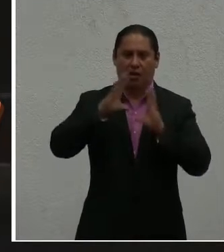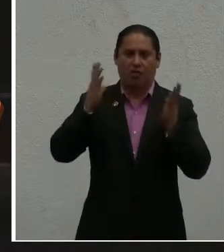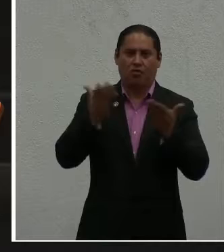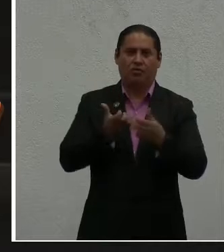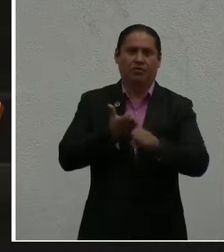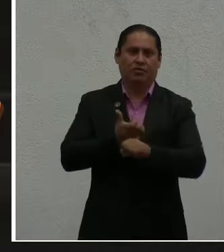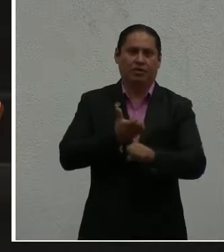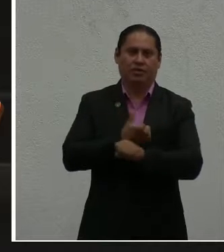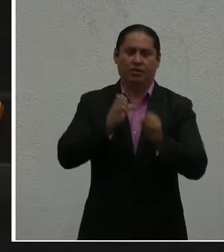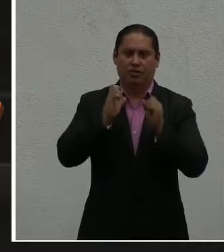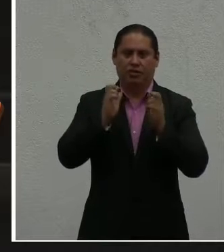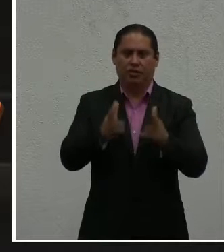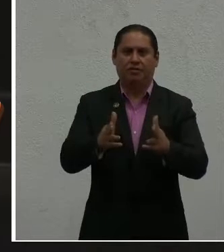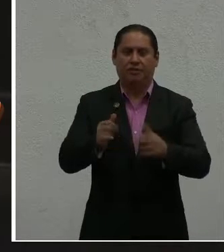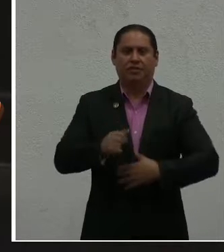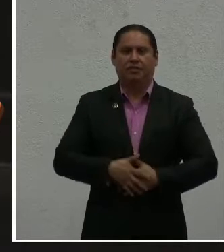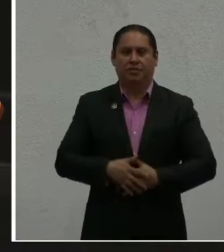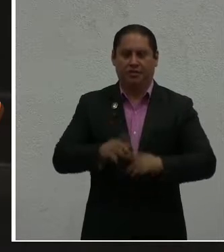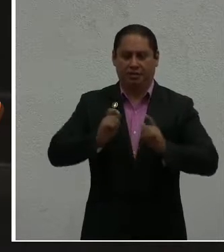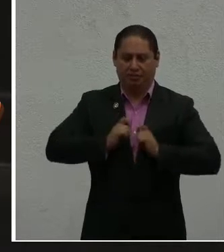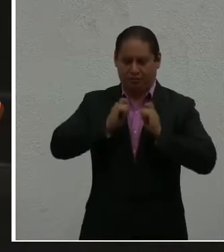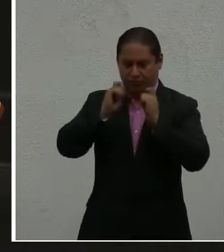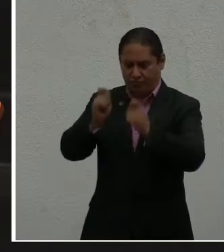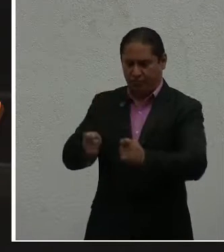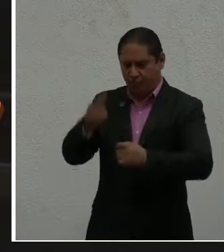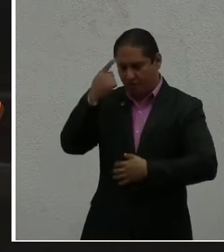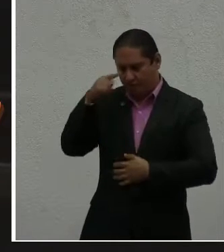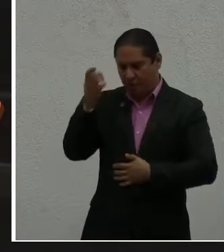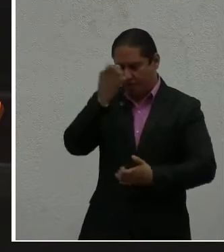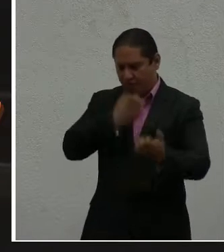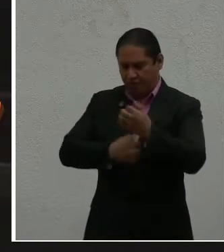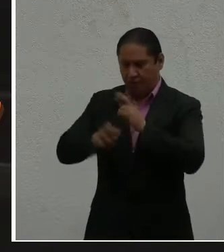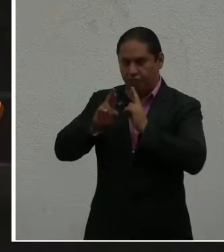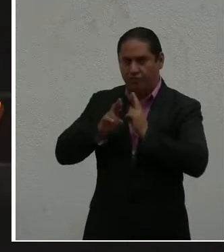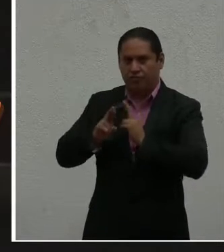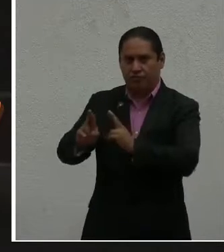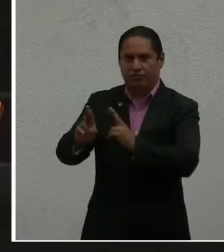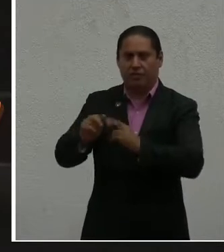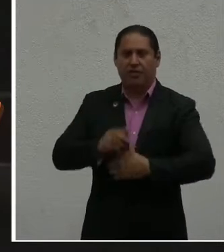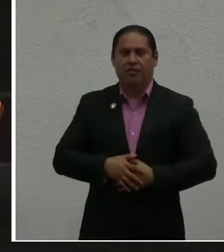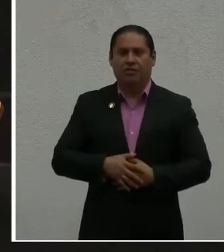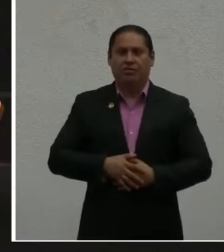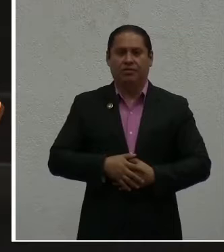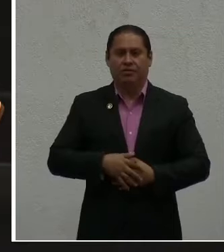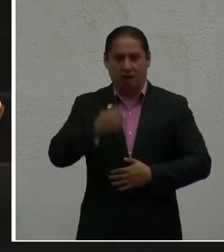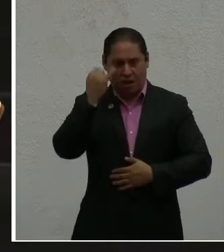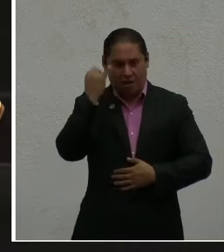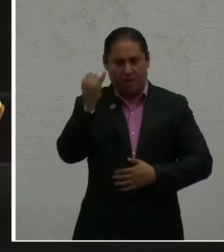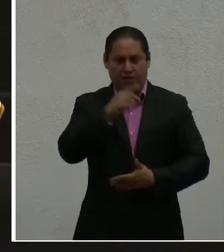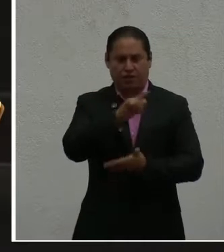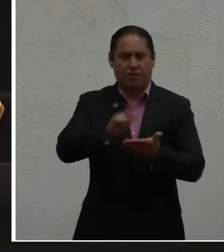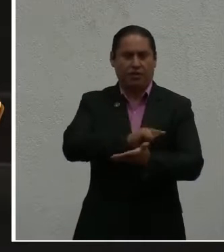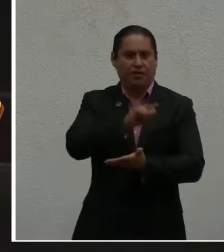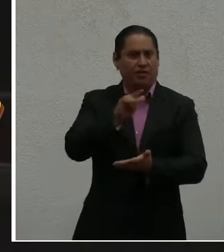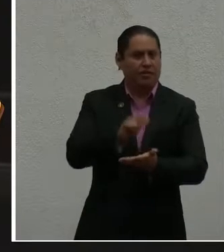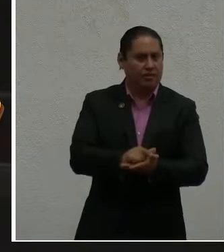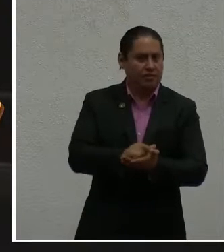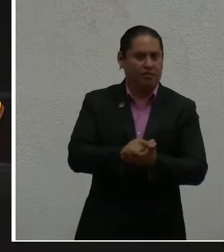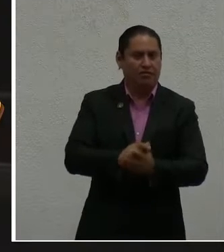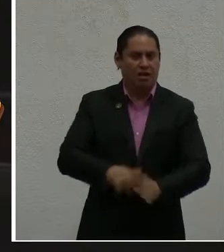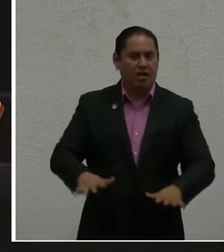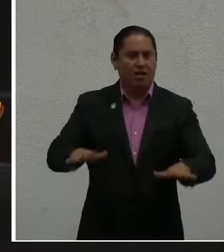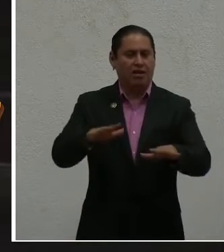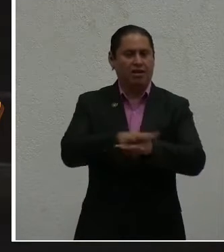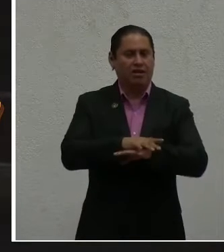Honorable Congreso del Estado de Chiapas, le fue turnada para su estudio y dictamen la iniciativa de decreto por el que se